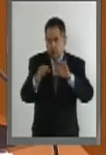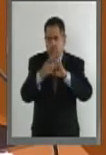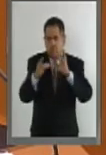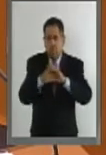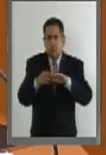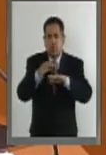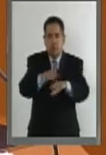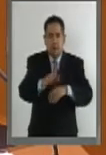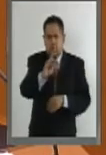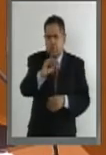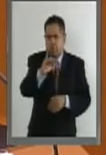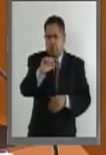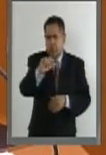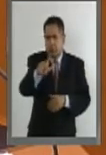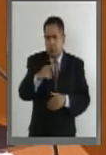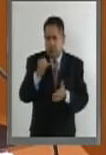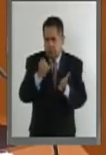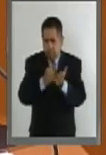materia fiscal,